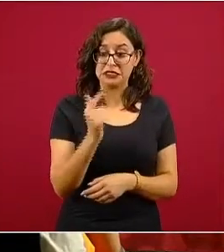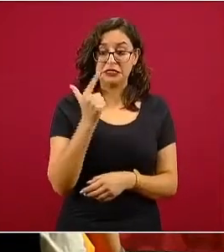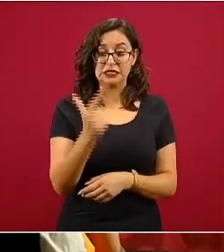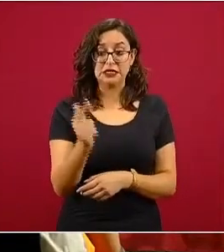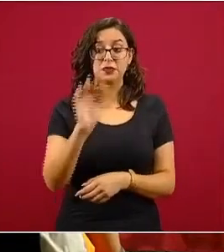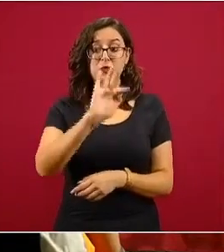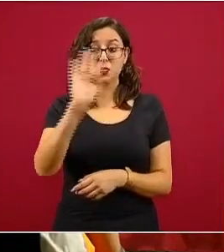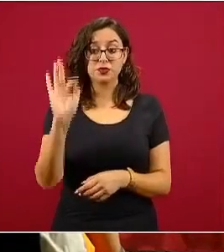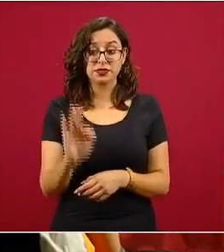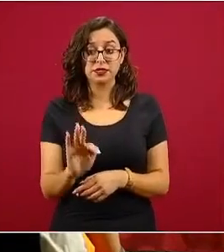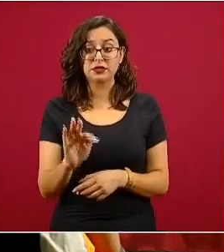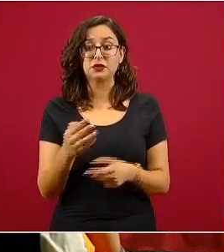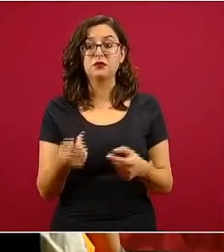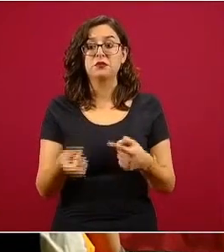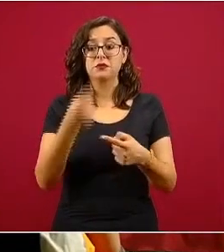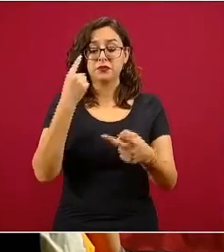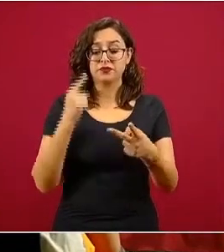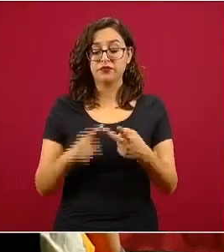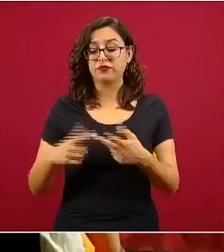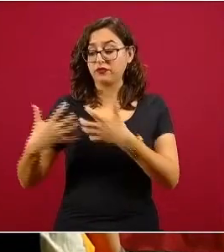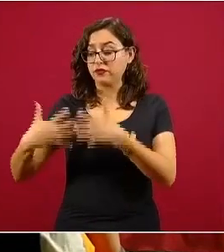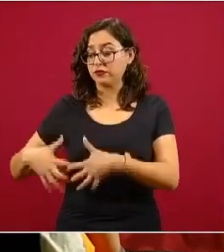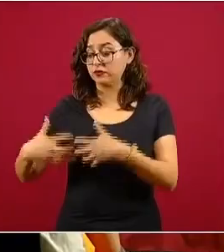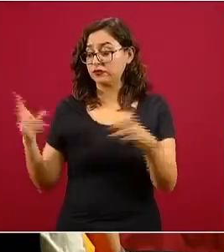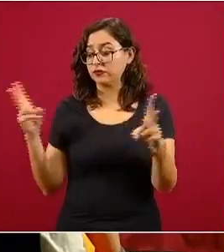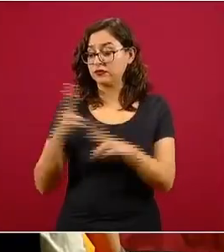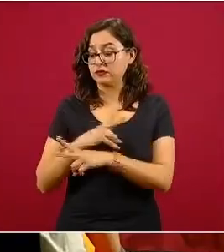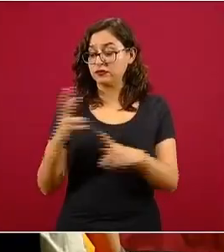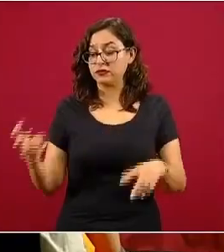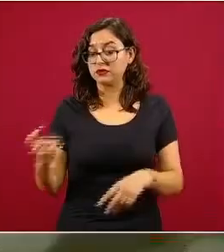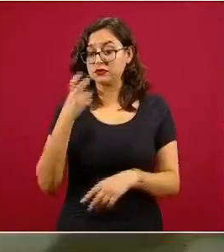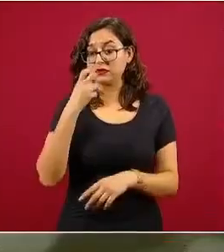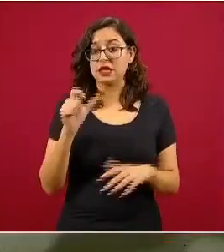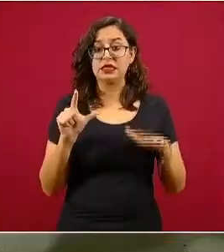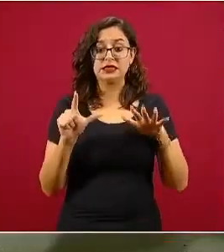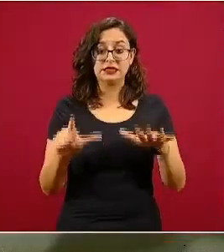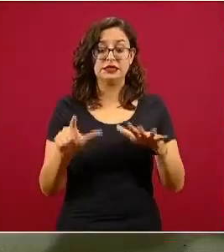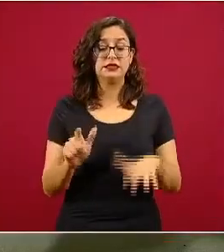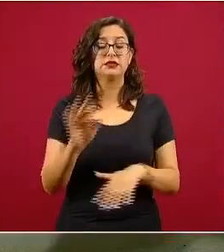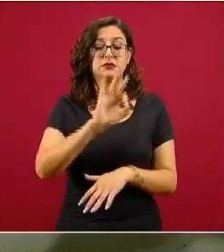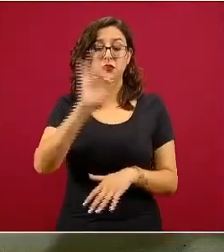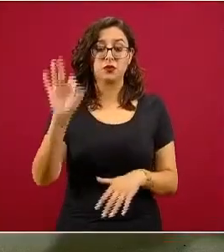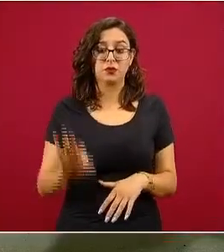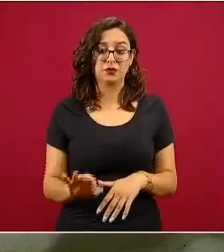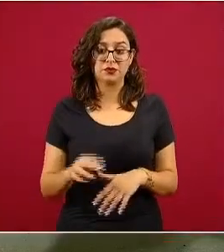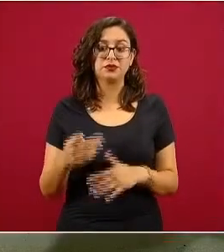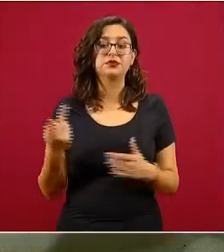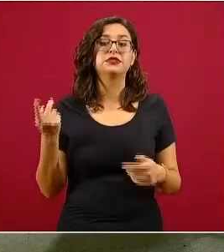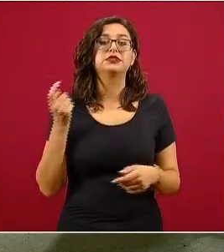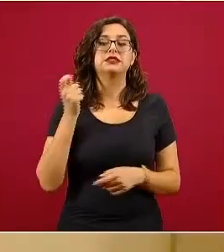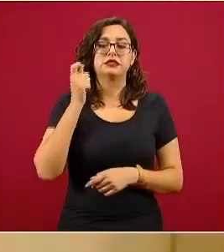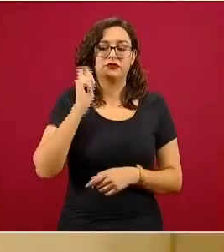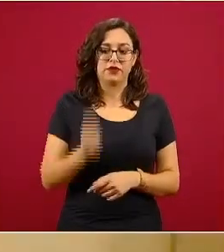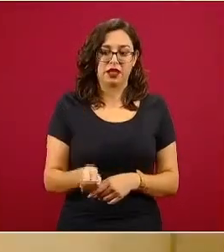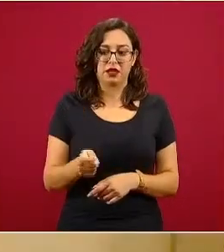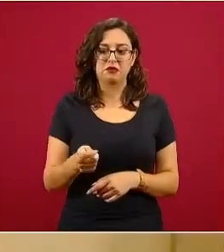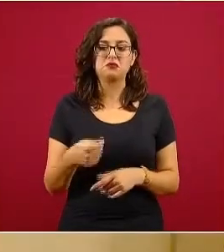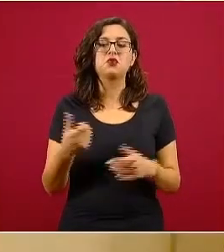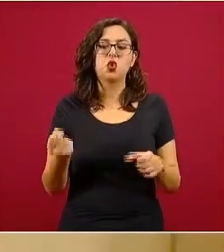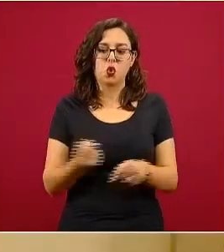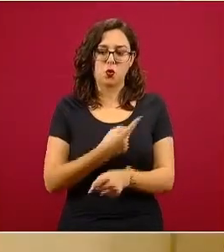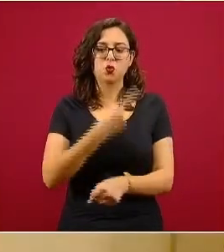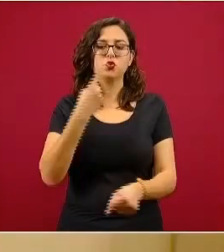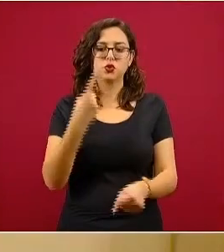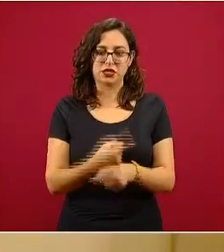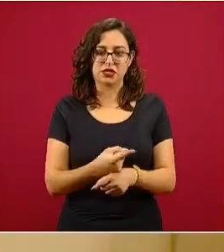y menos en el caso de las camas con ventilador, con un descenso de 6 puntos porcentuales, lo cual les da también una buena oportunidad de esta